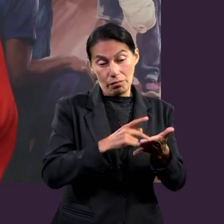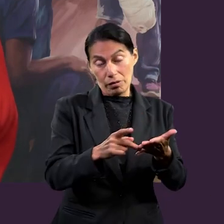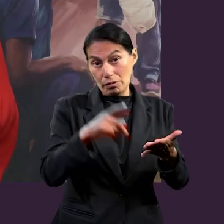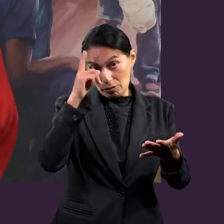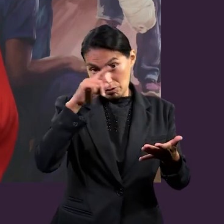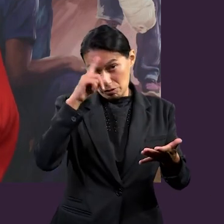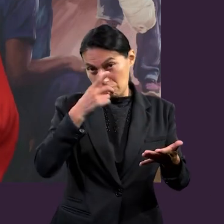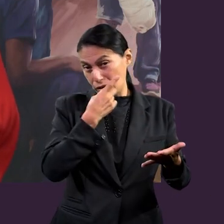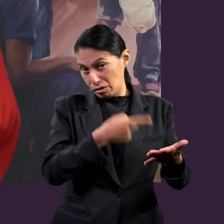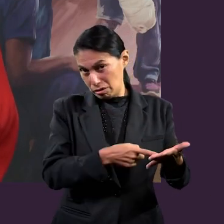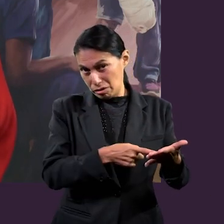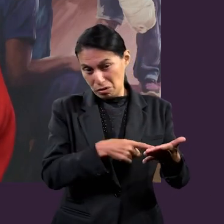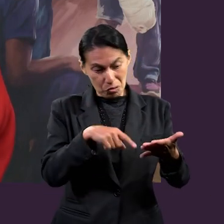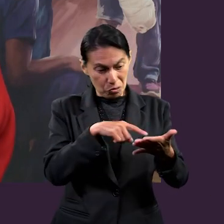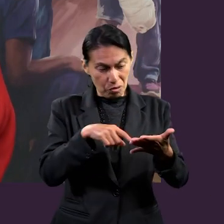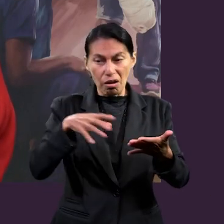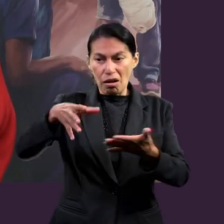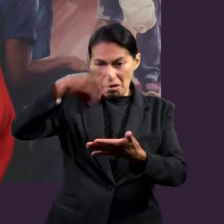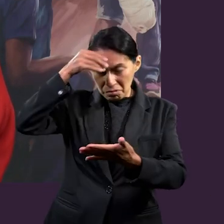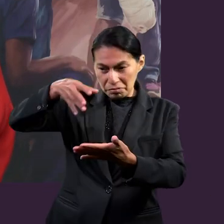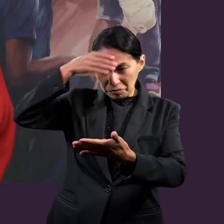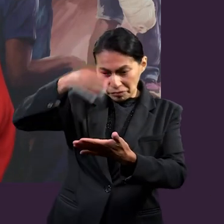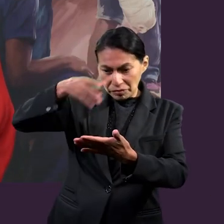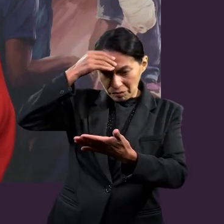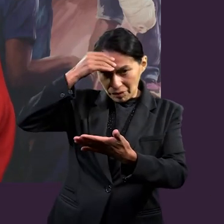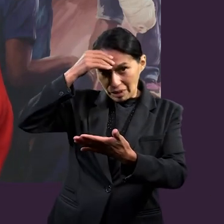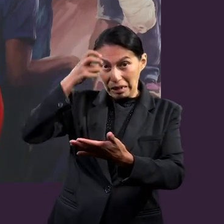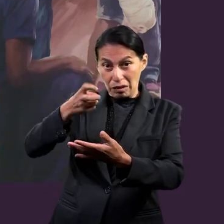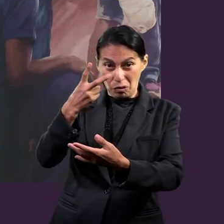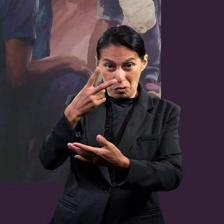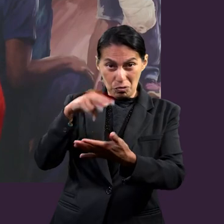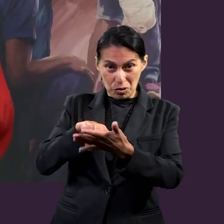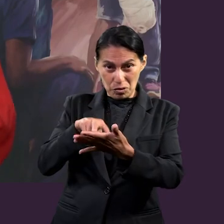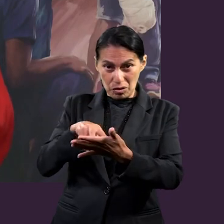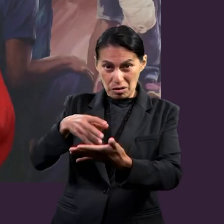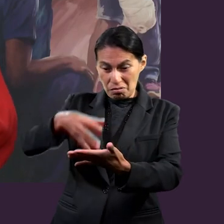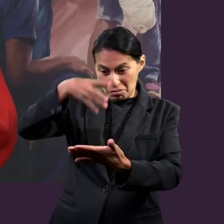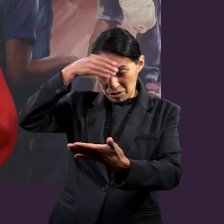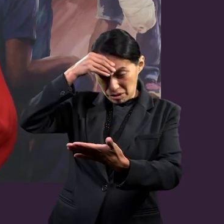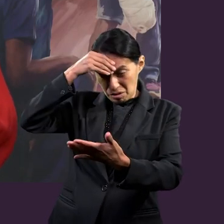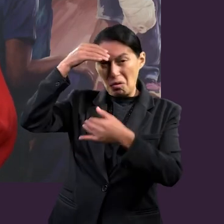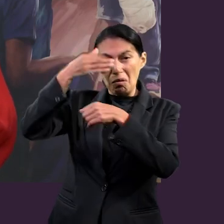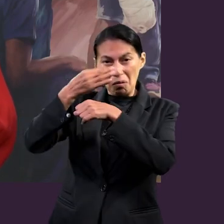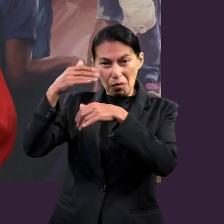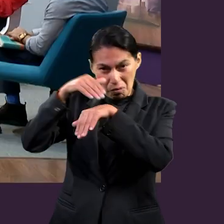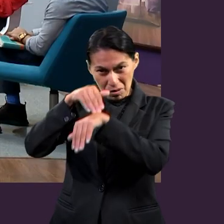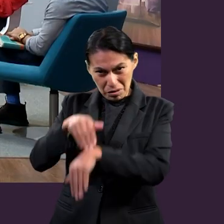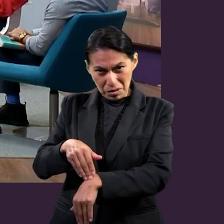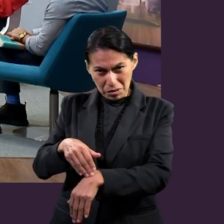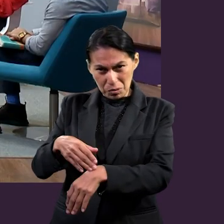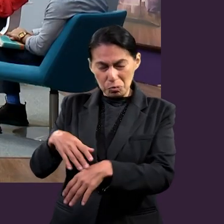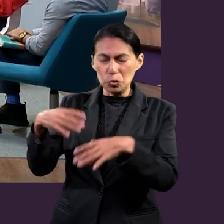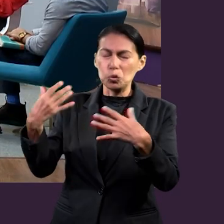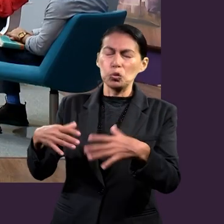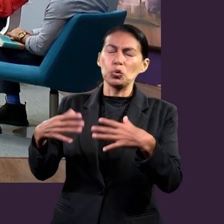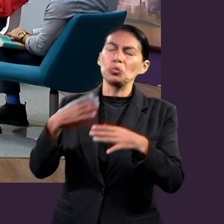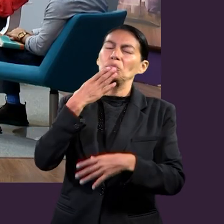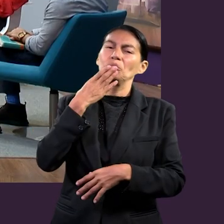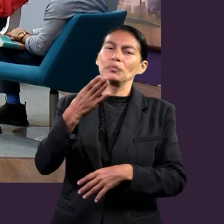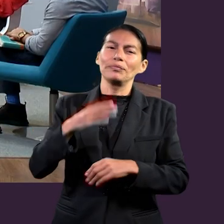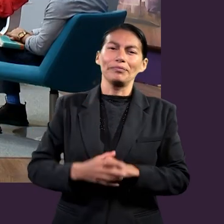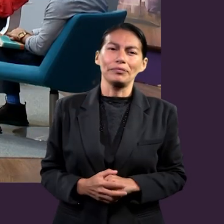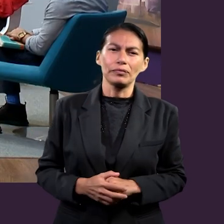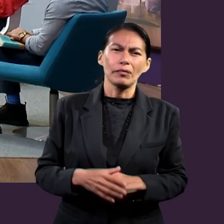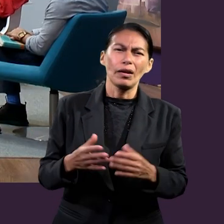que las podemos aplicar a nuestra vida grandemente si tan solo obedeciéramos esos dos versículos. Entonces, de entrada, nada más dice,